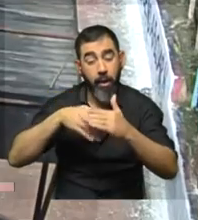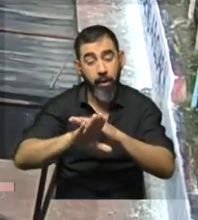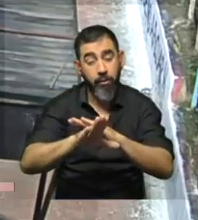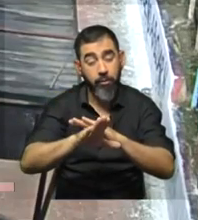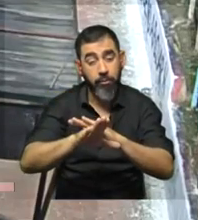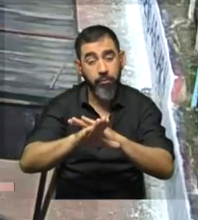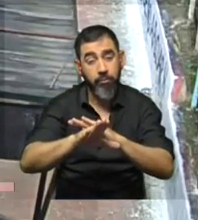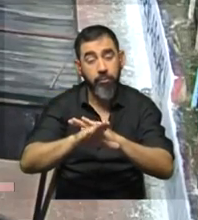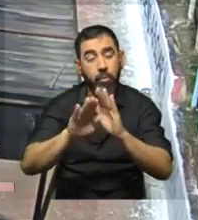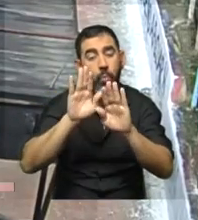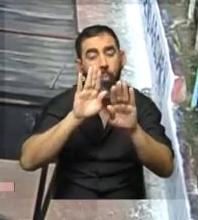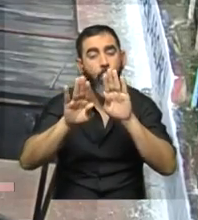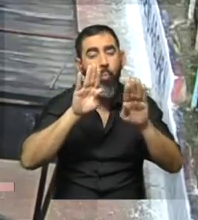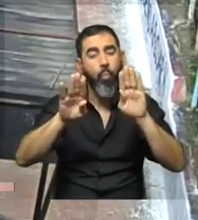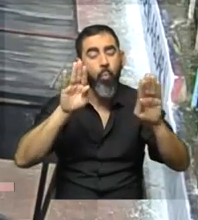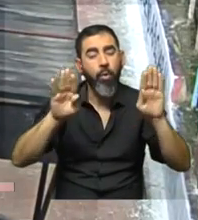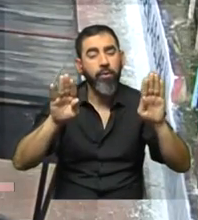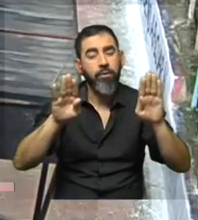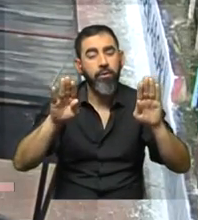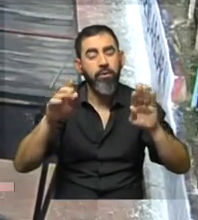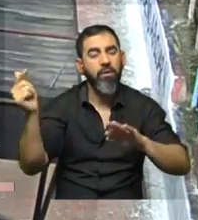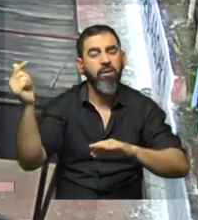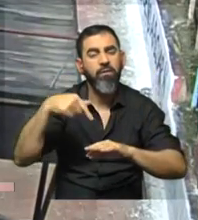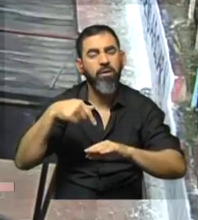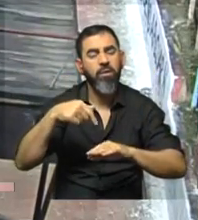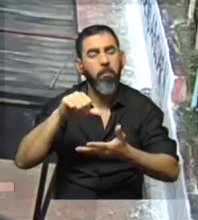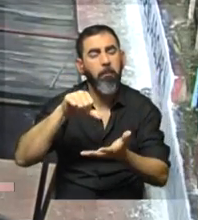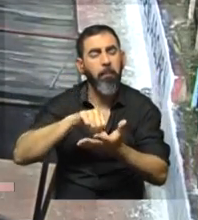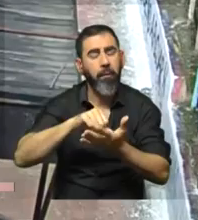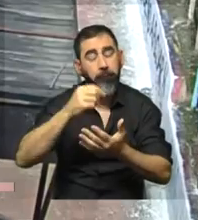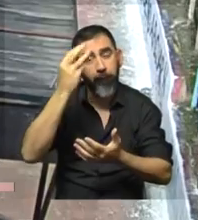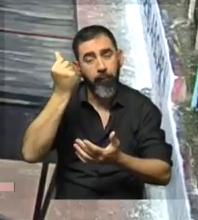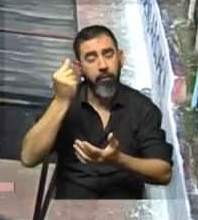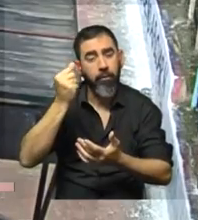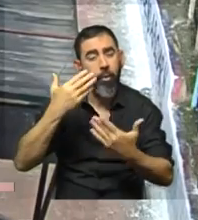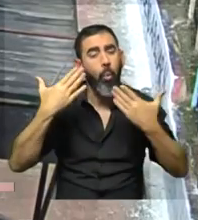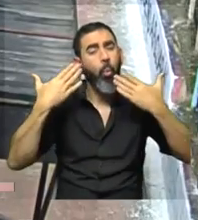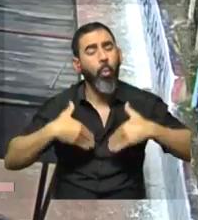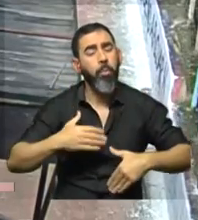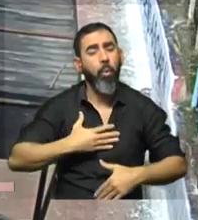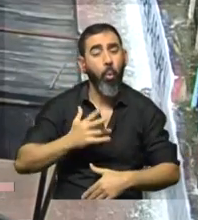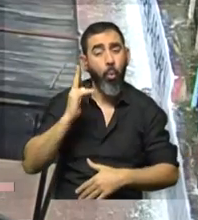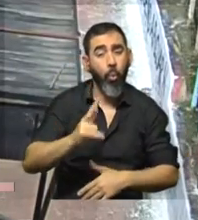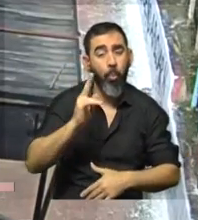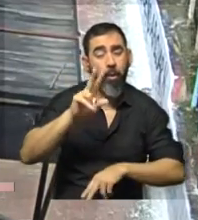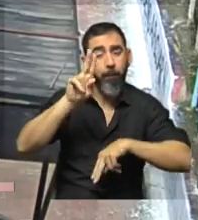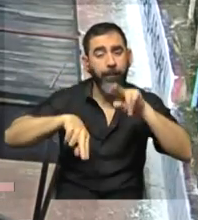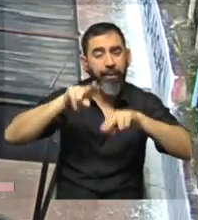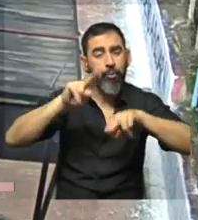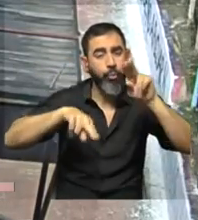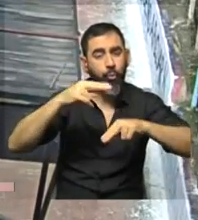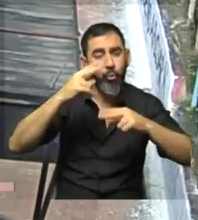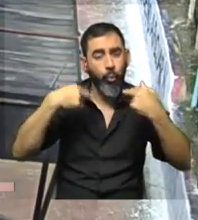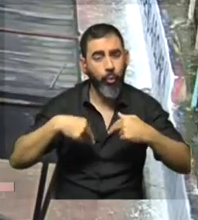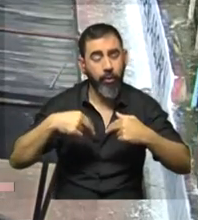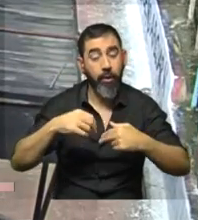hizo una muestra. ¿Se acuerdan que venían? No me acuerdo de qué país era, pero venían con cuerpos humanos reales. Los pintados, aquellos que participó el